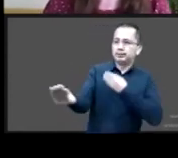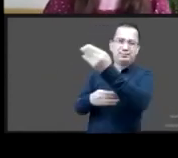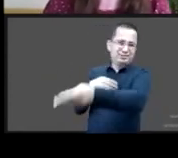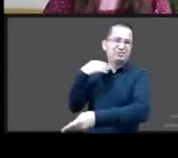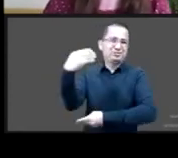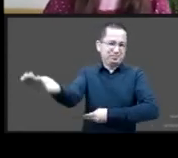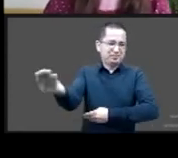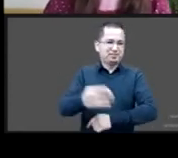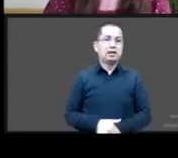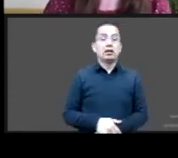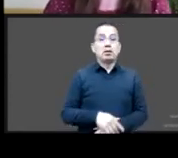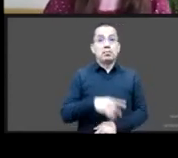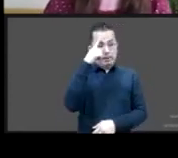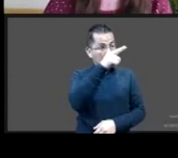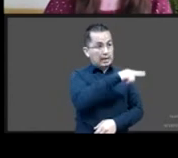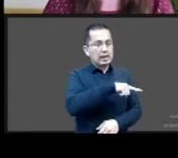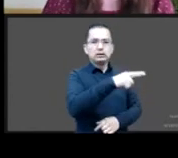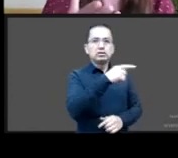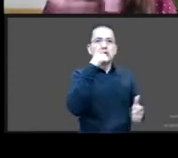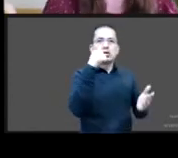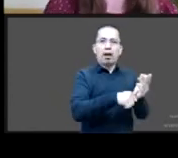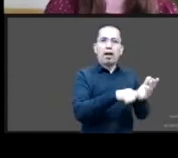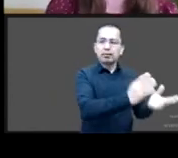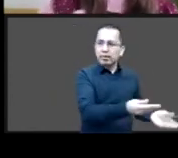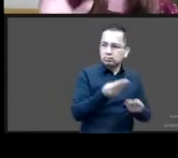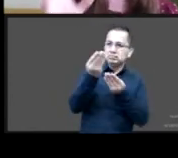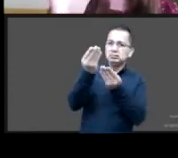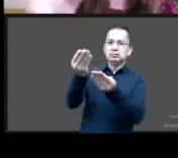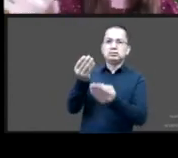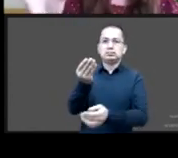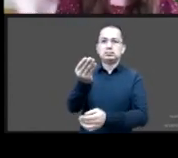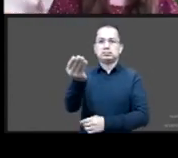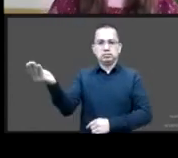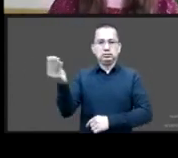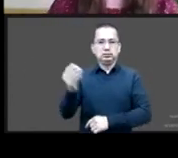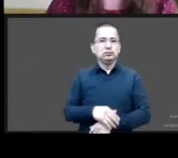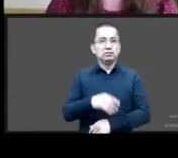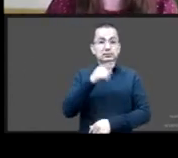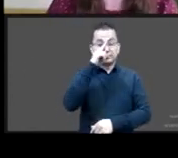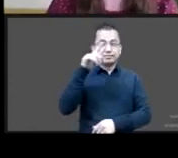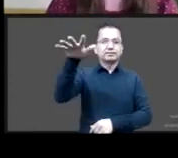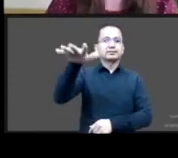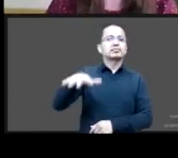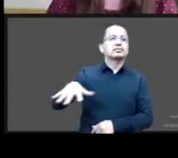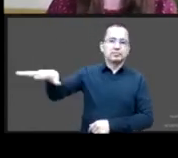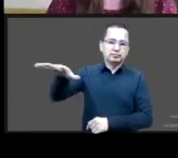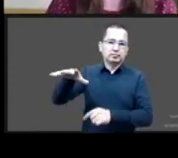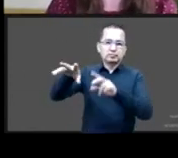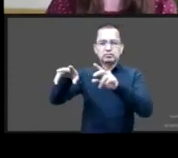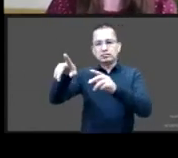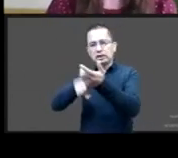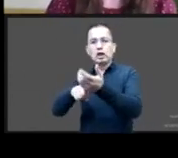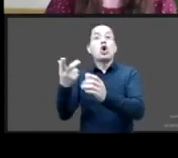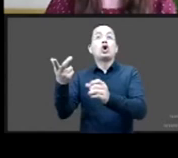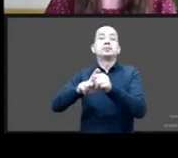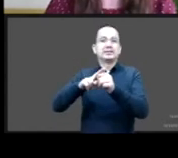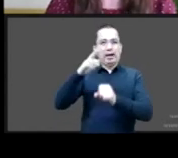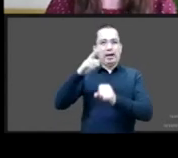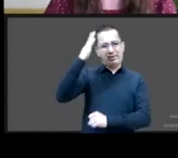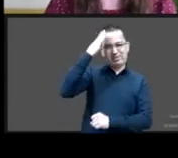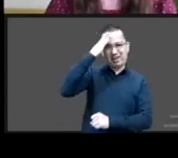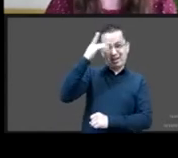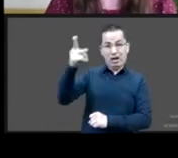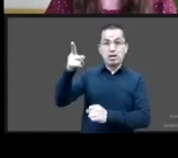caso de las cartas que han ido al área como particular COVID del hospital general nos